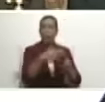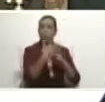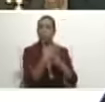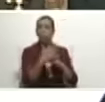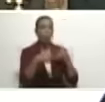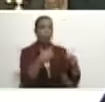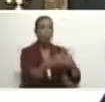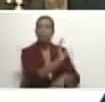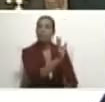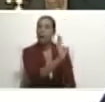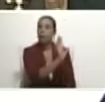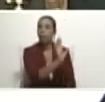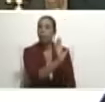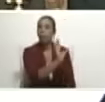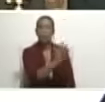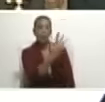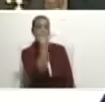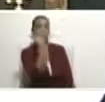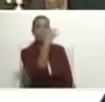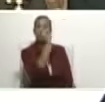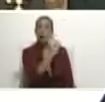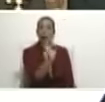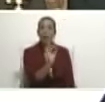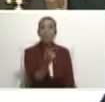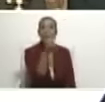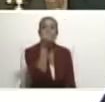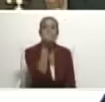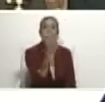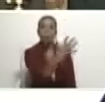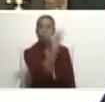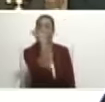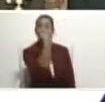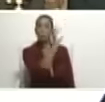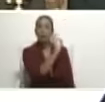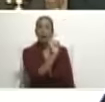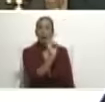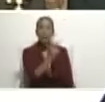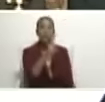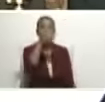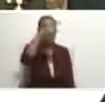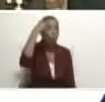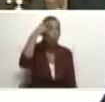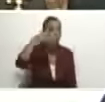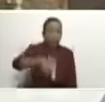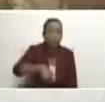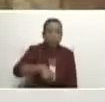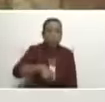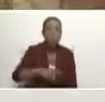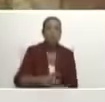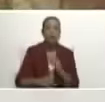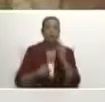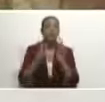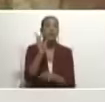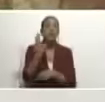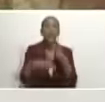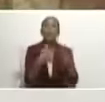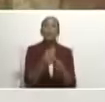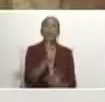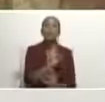tipo, ni chantaje, ninguno, ni hoy, ni nunca.